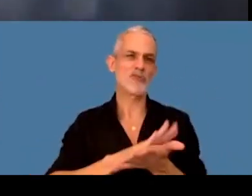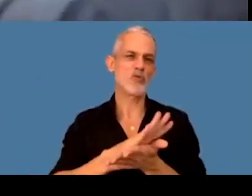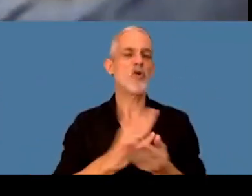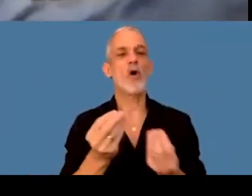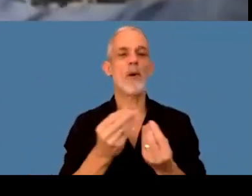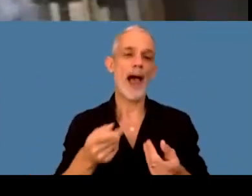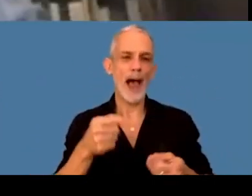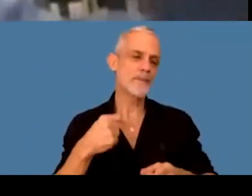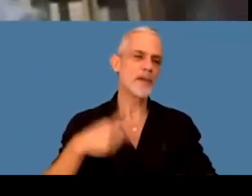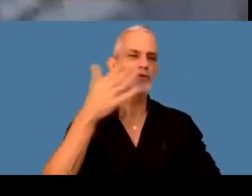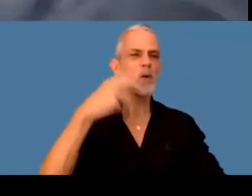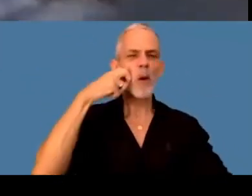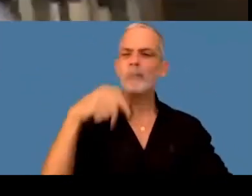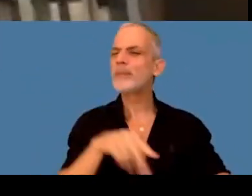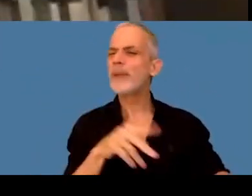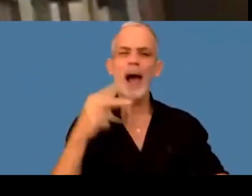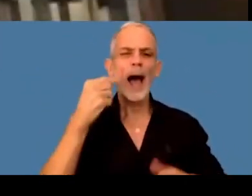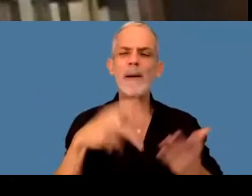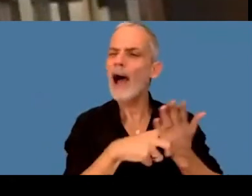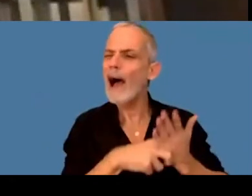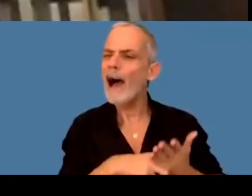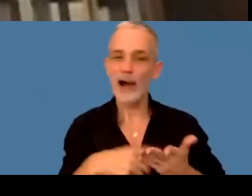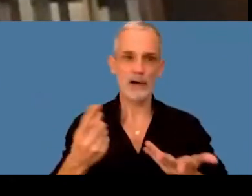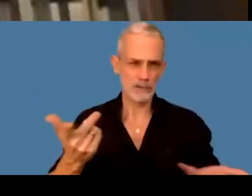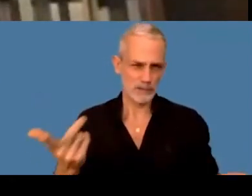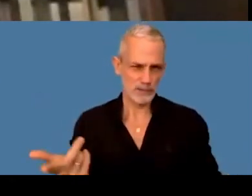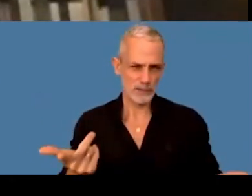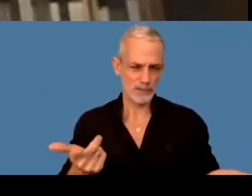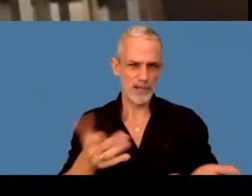voy, inspecciono, y si yo no tengo cómo contener a esa gente,